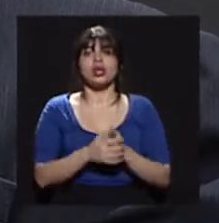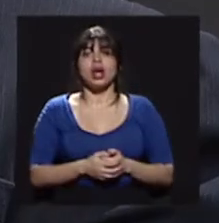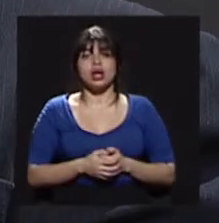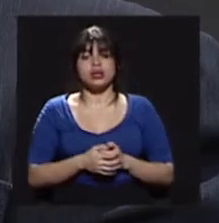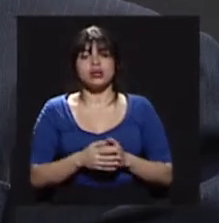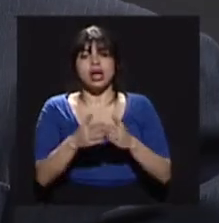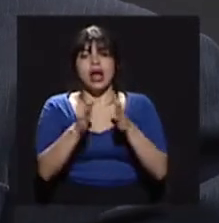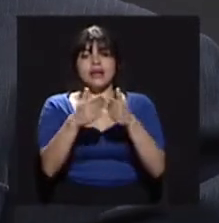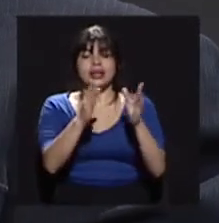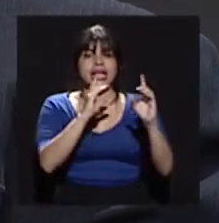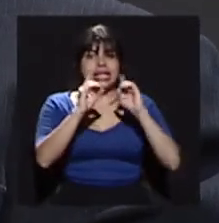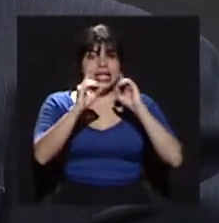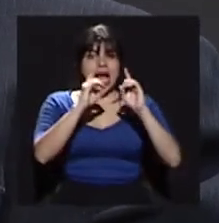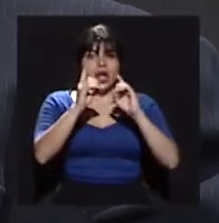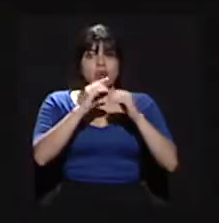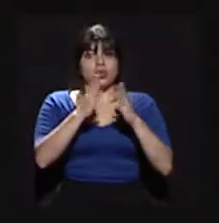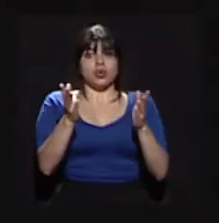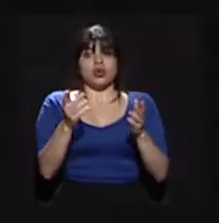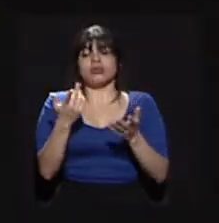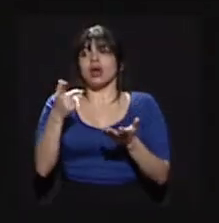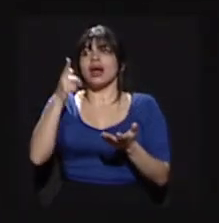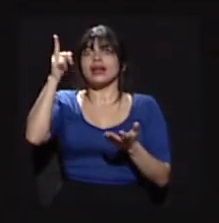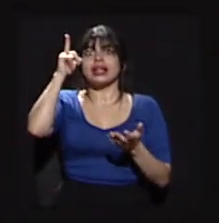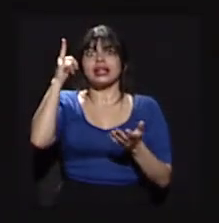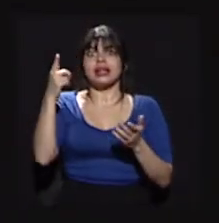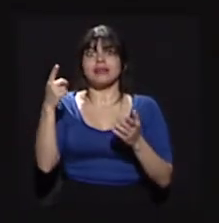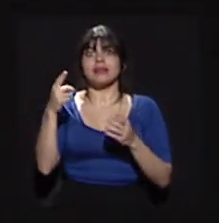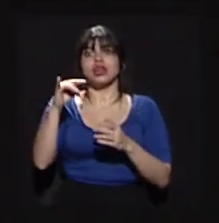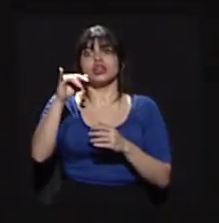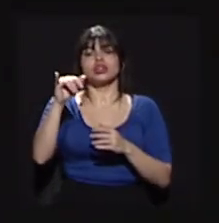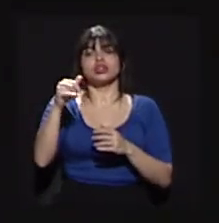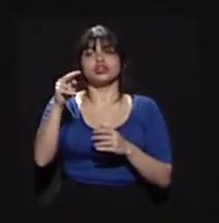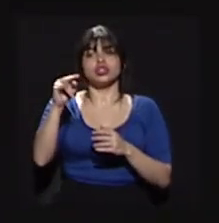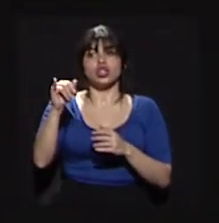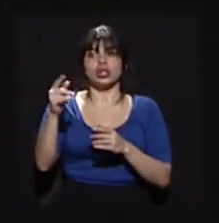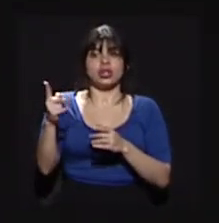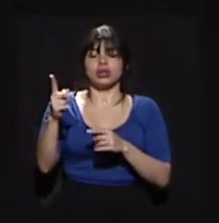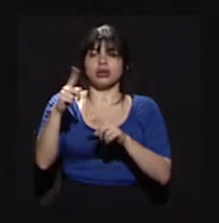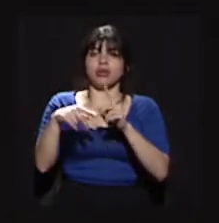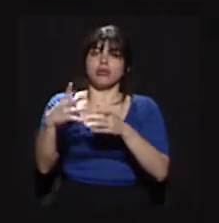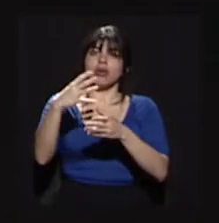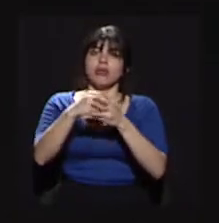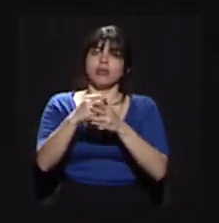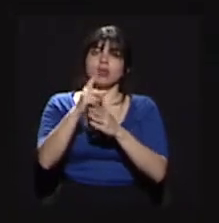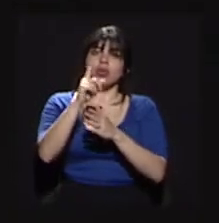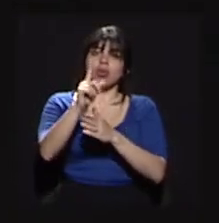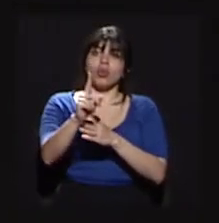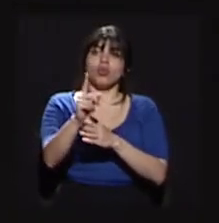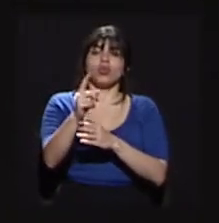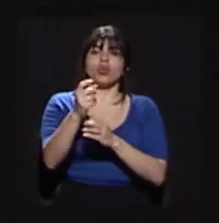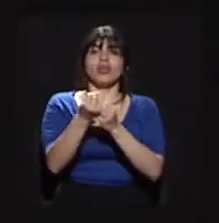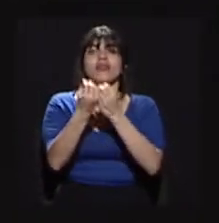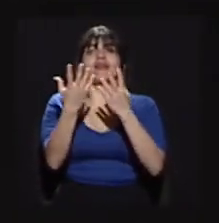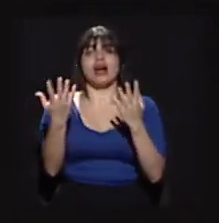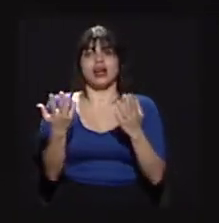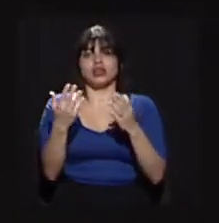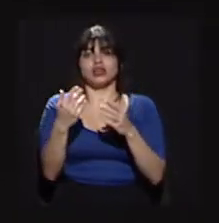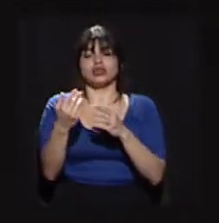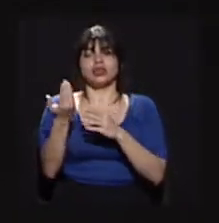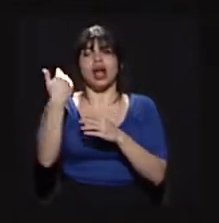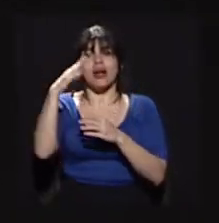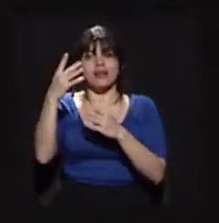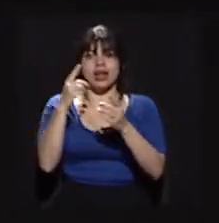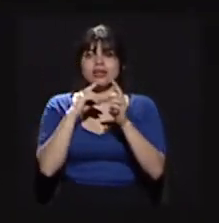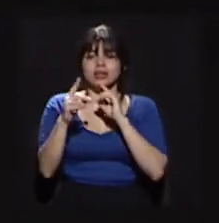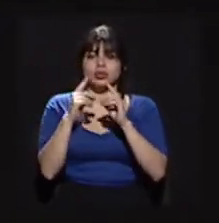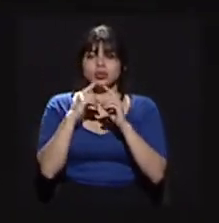abrir canales de diálogo por todo lo bueno evidentemente inhibe la unión y para seguir jugando un papel como uno de varios factores con los cuales había que